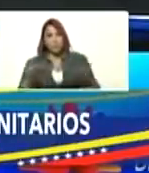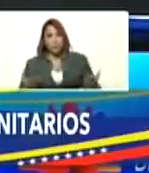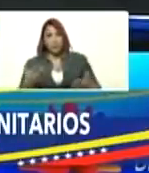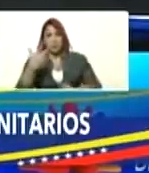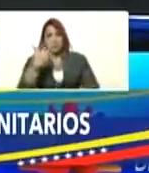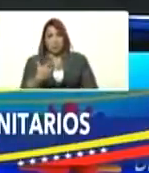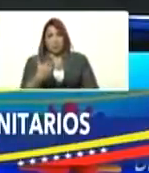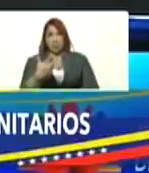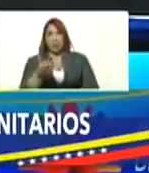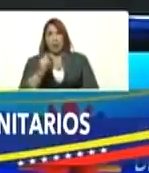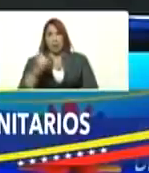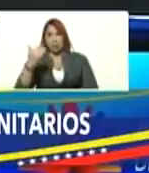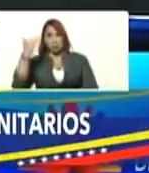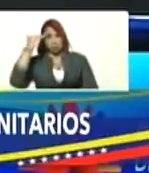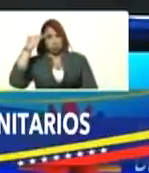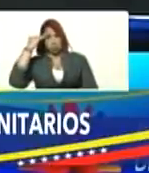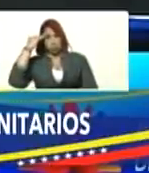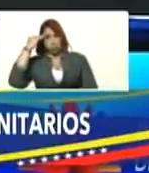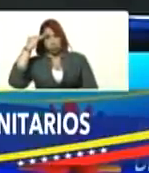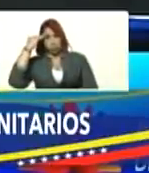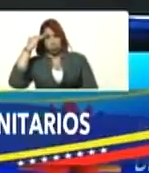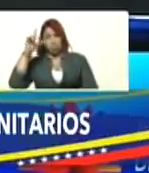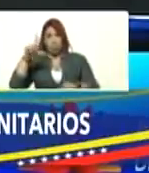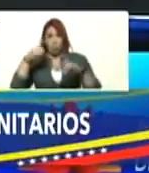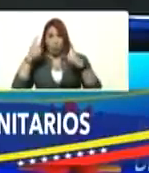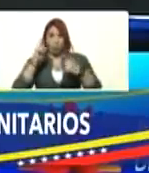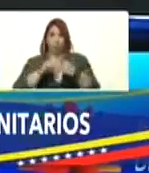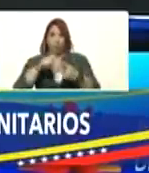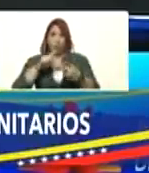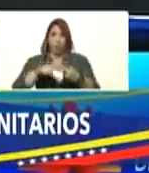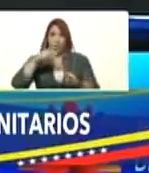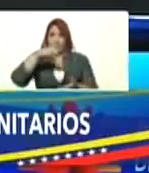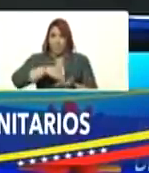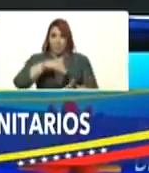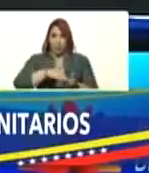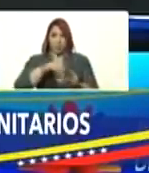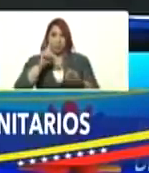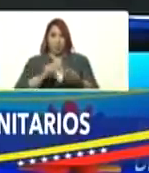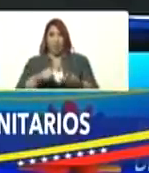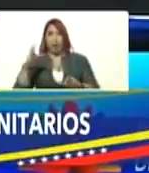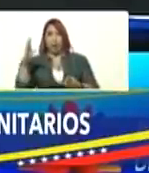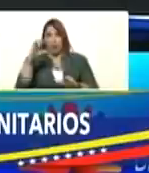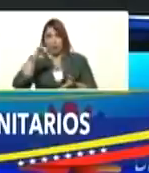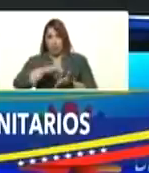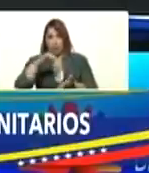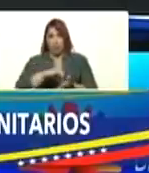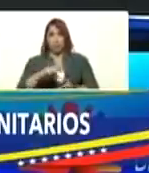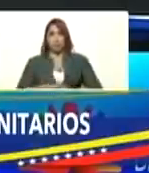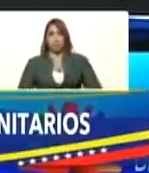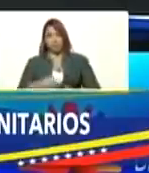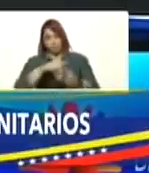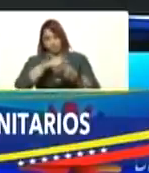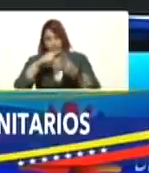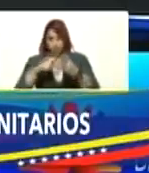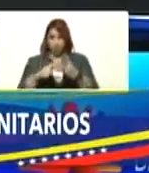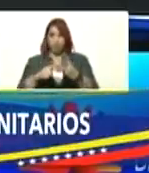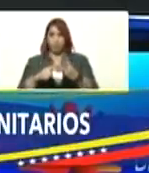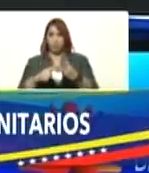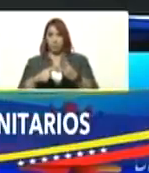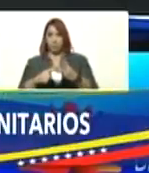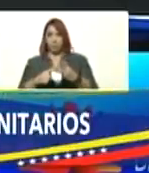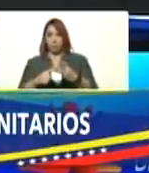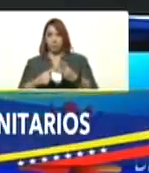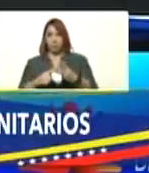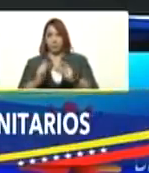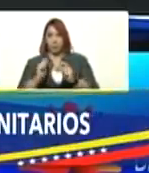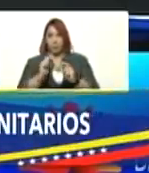que son las cabezas de La Guaira, Miranda y Caracas, que se pongan para que esta tarea